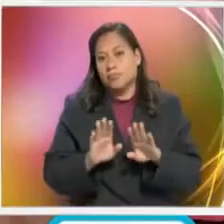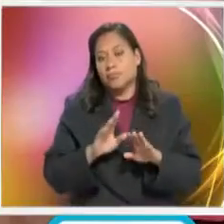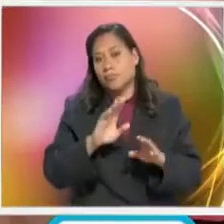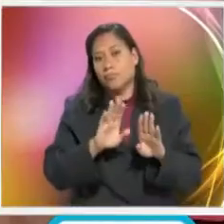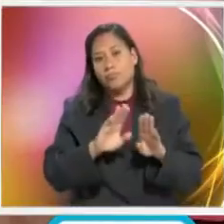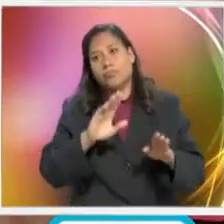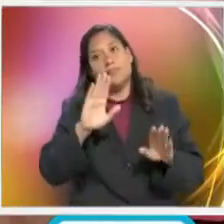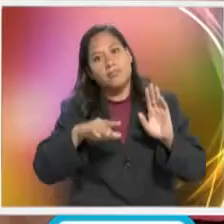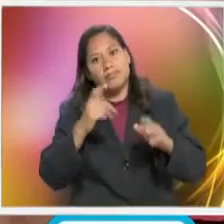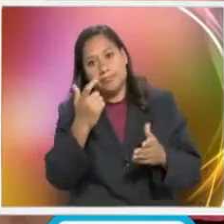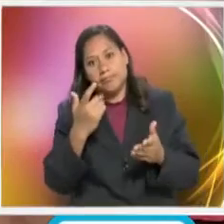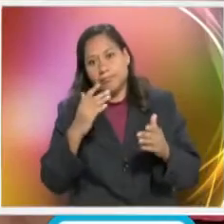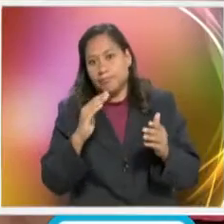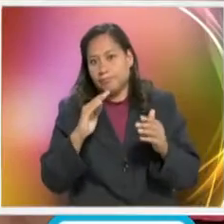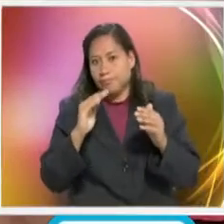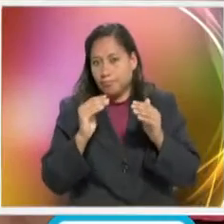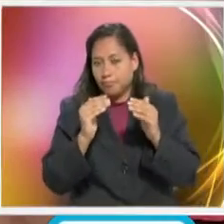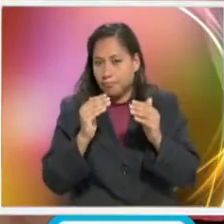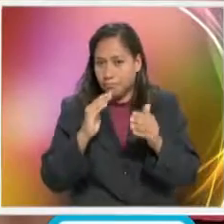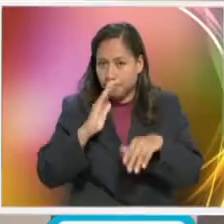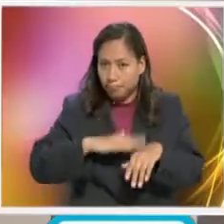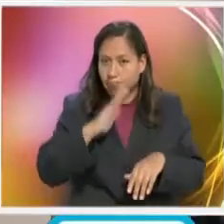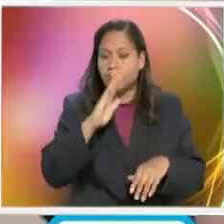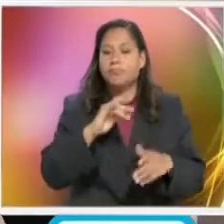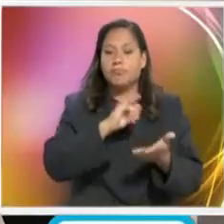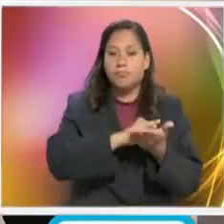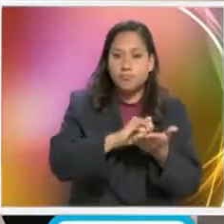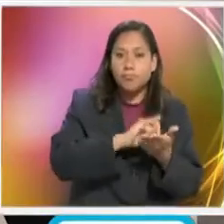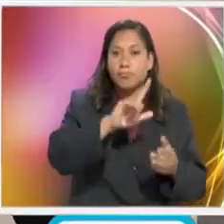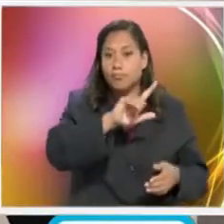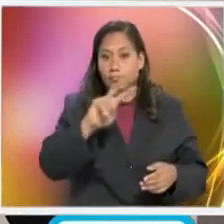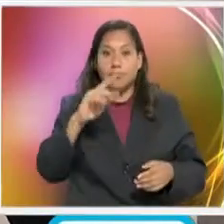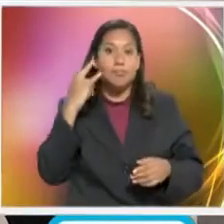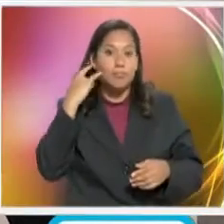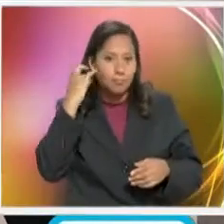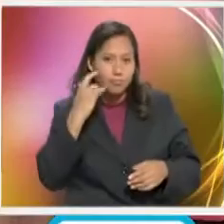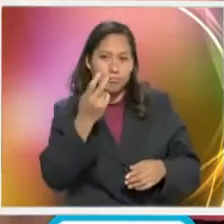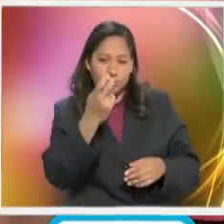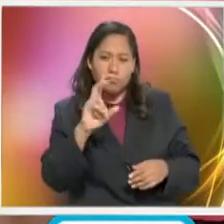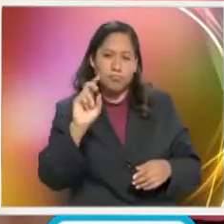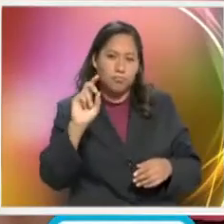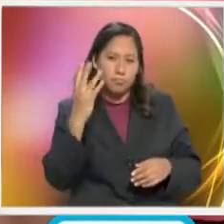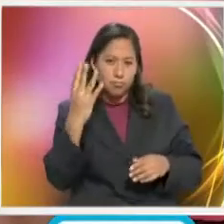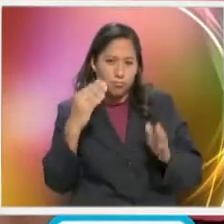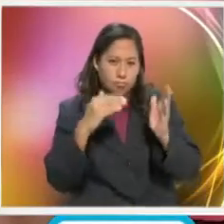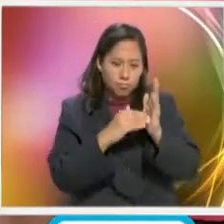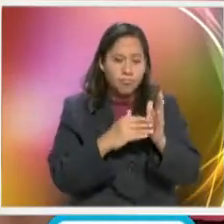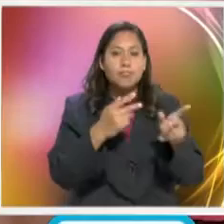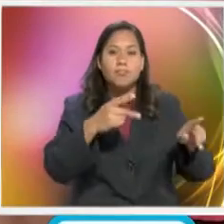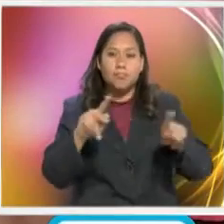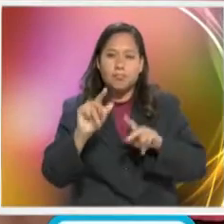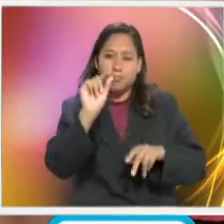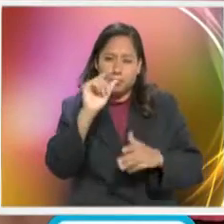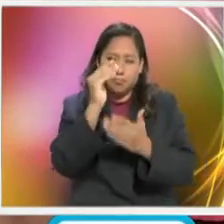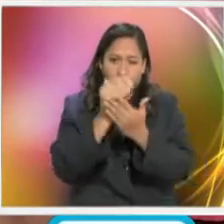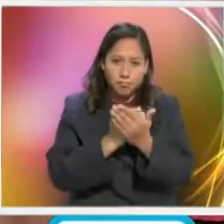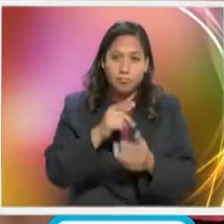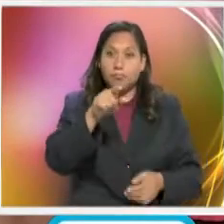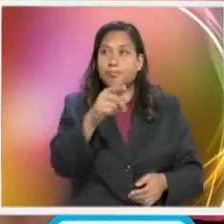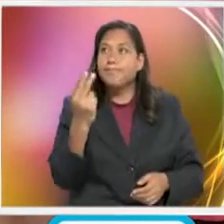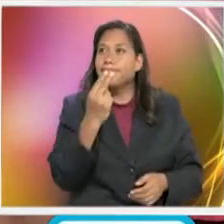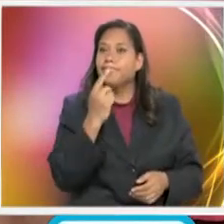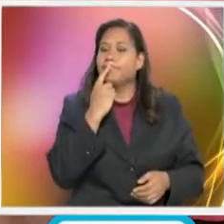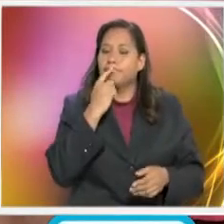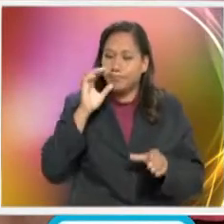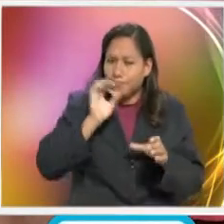caro, cuesta un ¿no? poco más. Entonces, Nueva York, Las Vegas, California, más o Sí, menos, te sí. cuesta eso. Incluso la playa un poquito menos. Entonces, para esto, tú